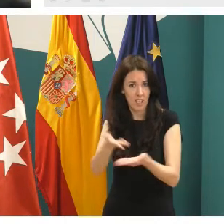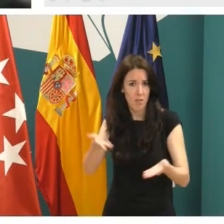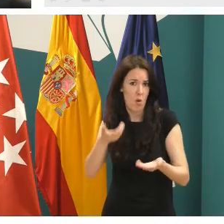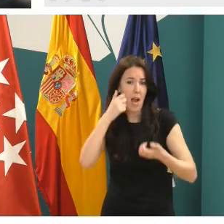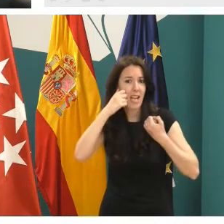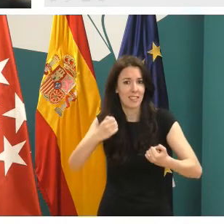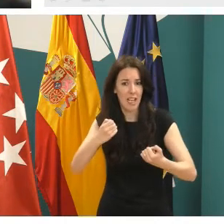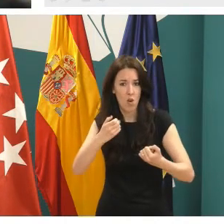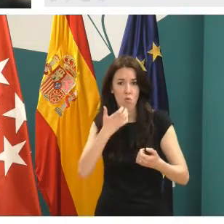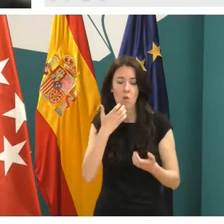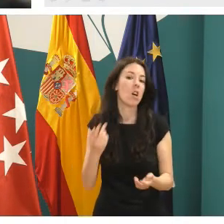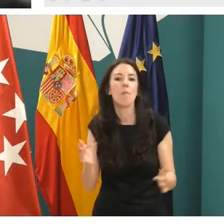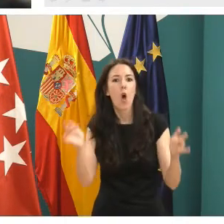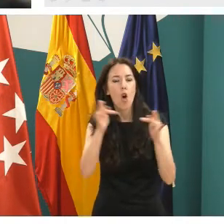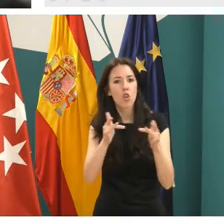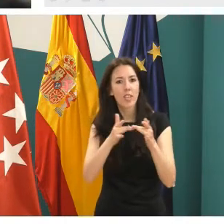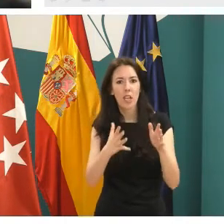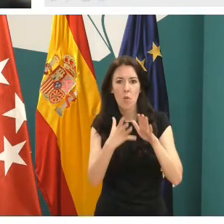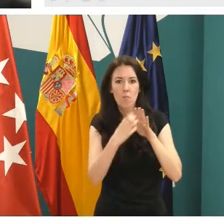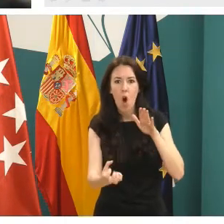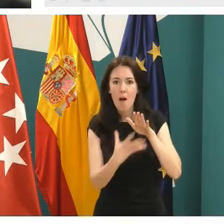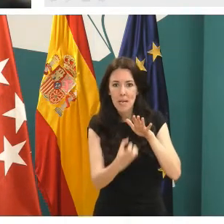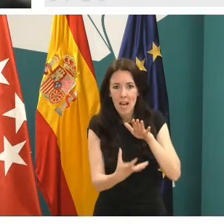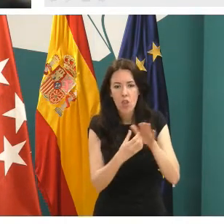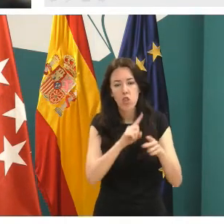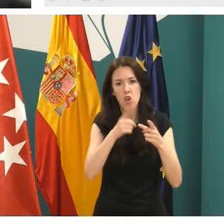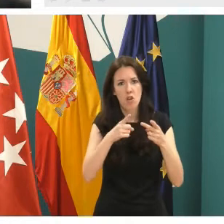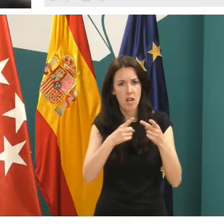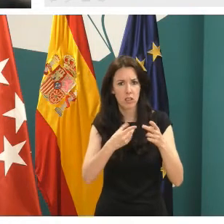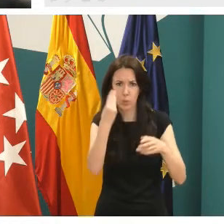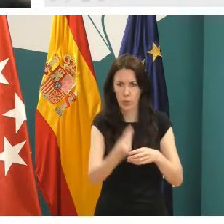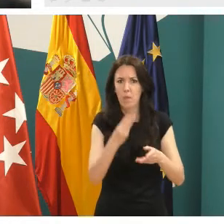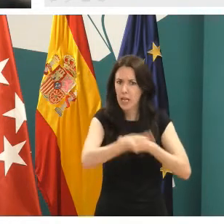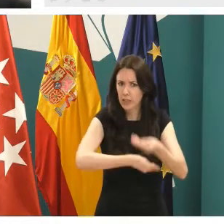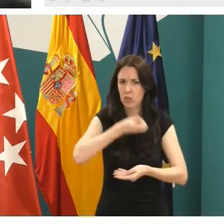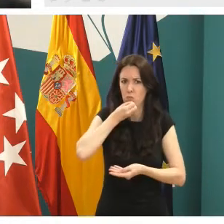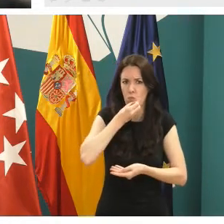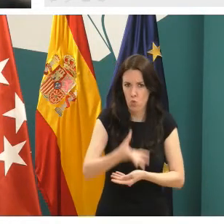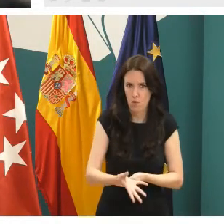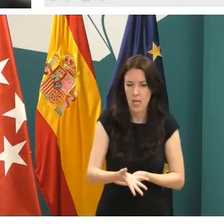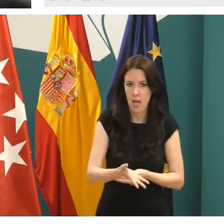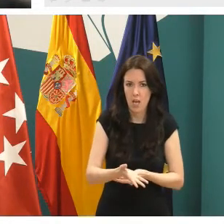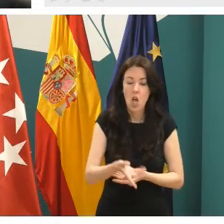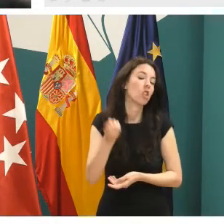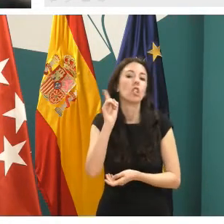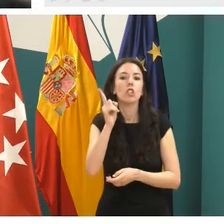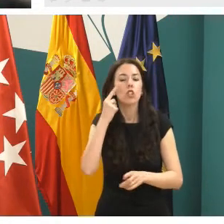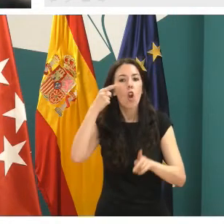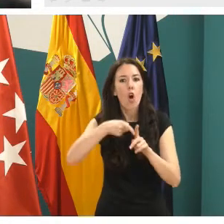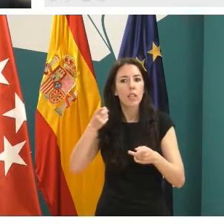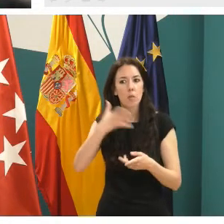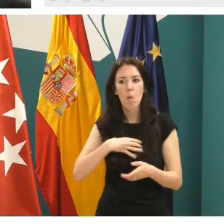salud. Conectados con aplicaciones sofisticadas, pero muy bien hechas, no solamente para que puedan